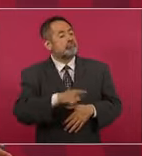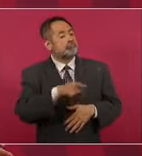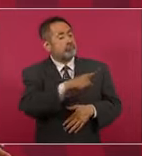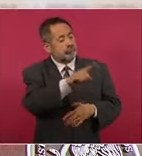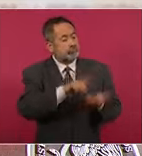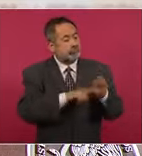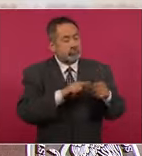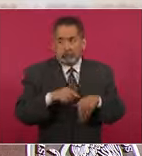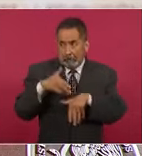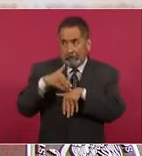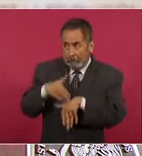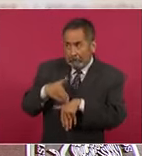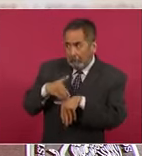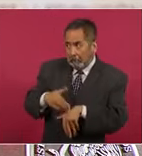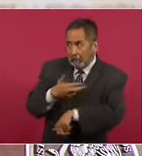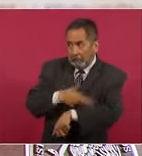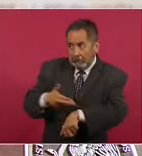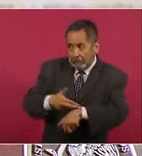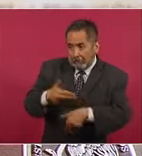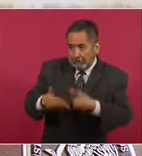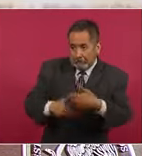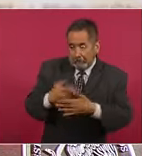Entonces actúan por consigna.